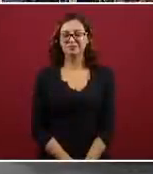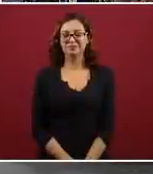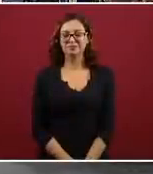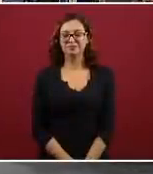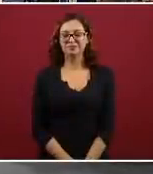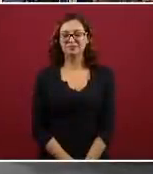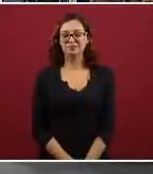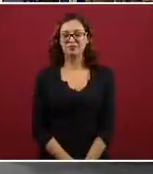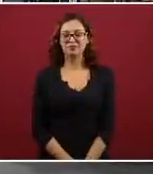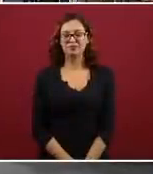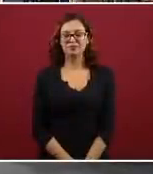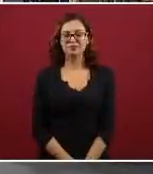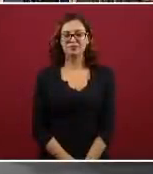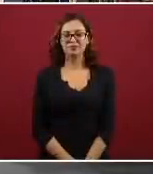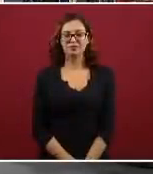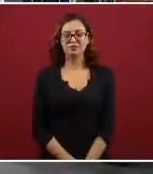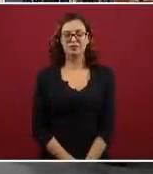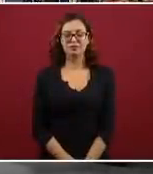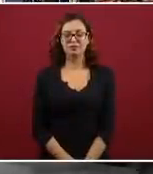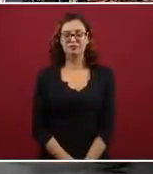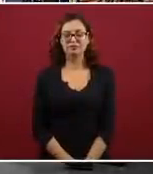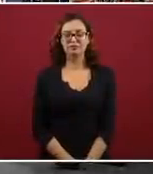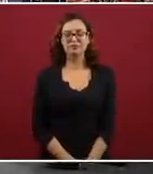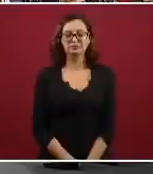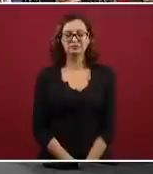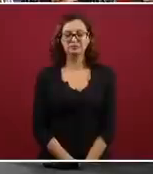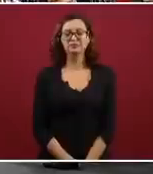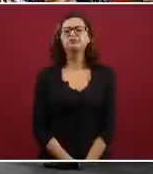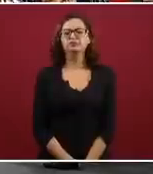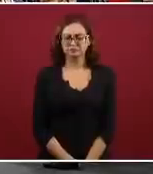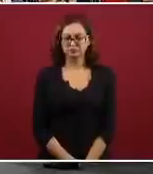¿Sí está enterado de lo de Tamaulipas? Sí.